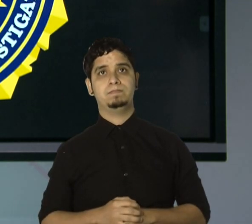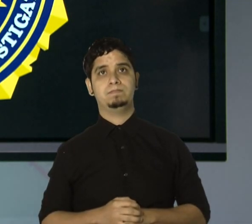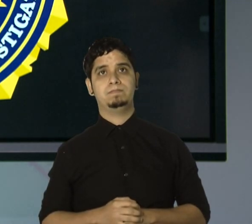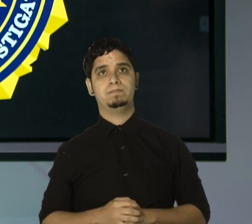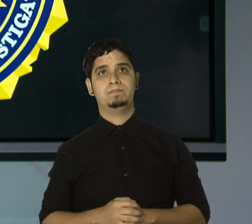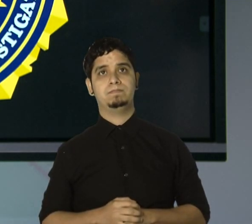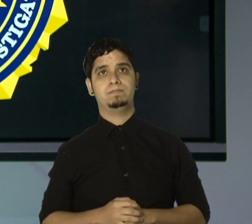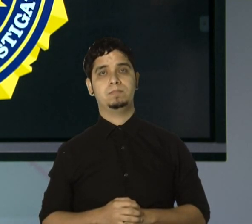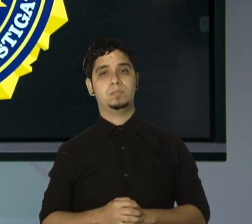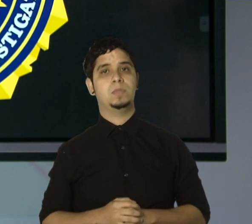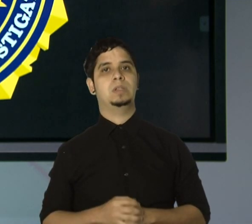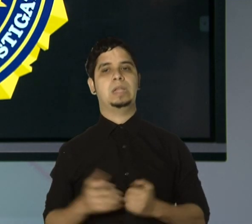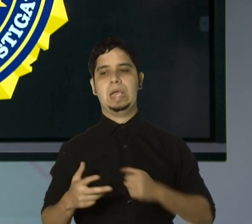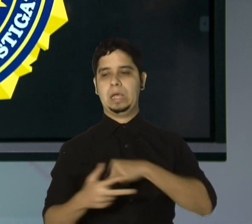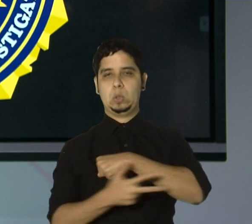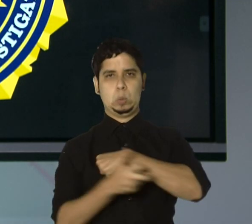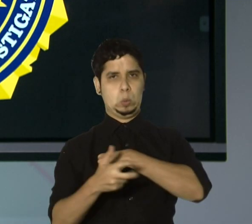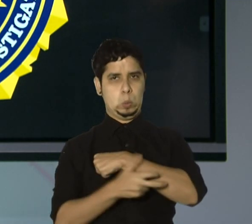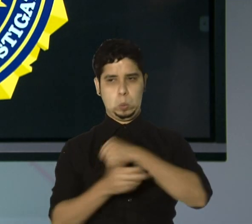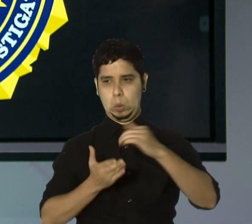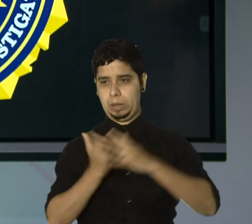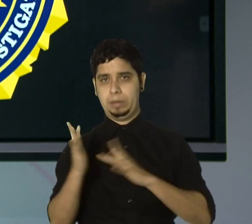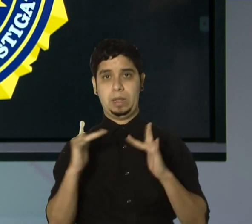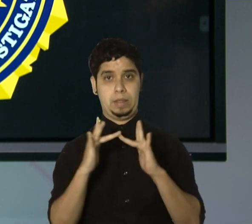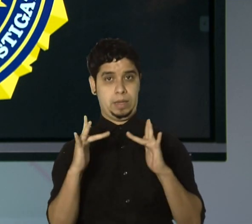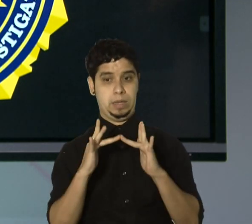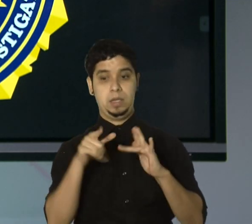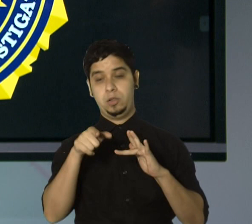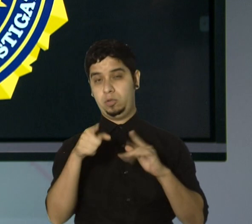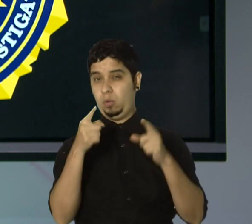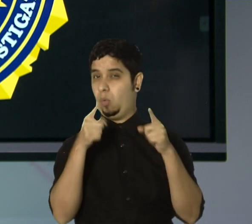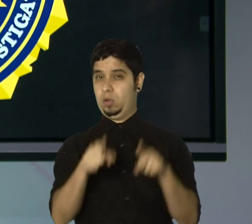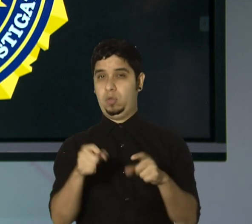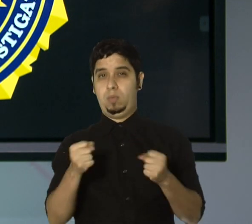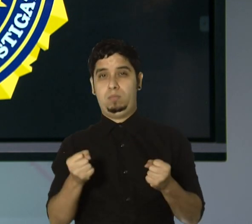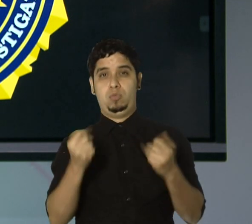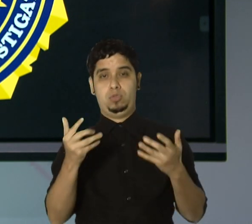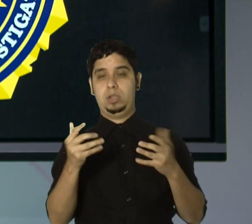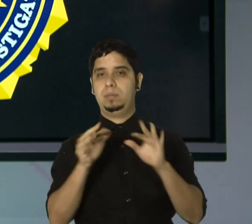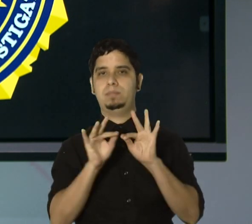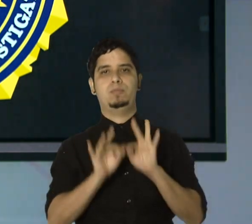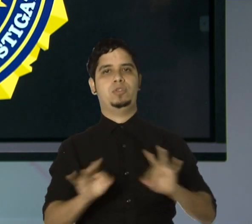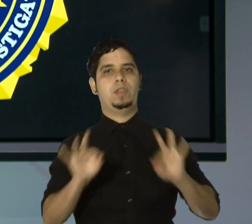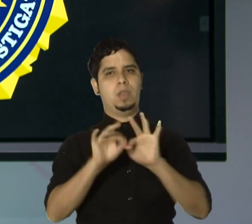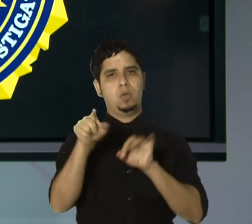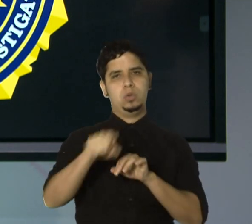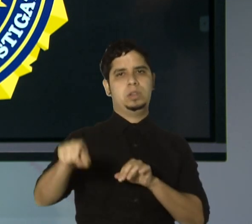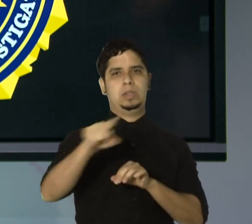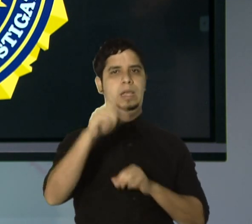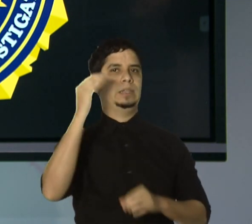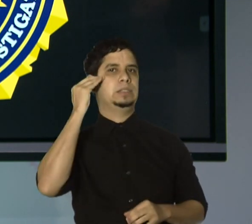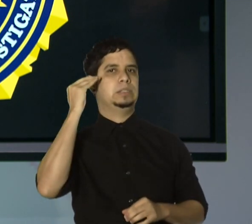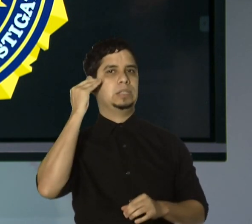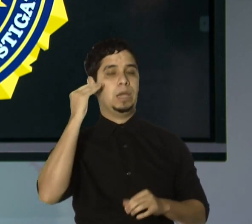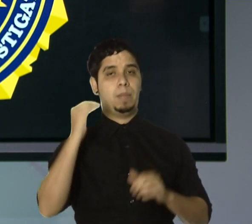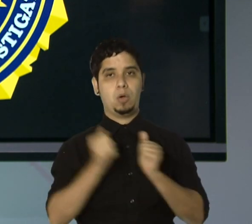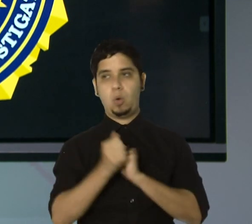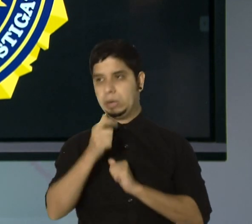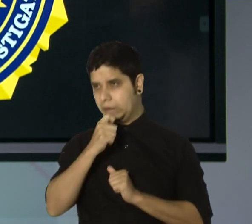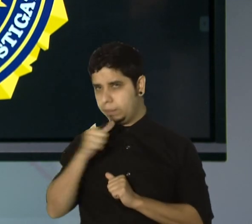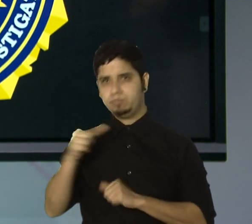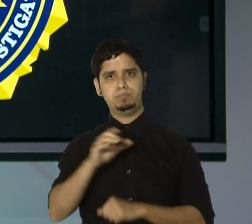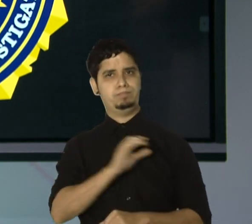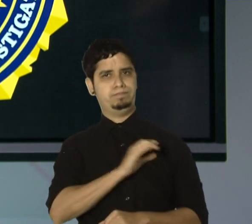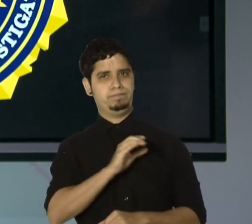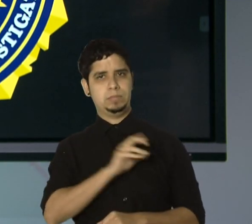cibernéticos. Una modalidad que está tomando auge. Y es importante que usted se informe con el agente Nieves